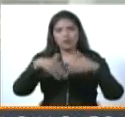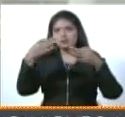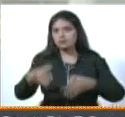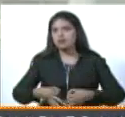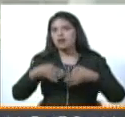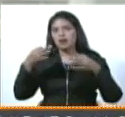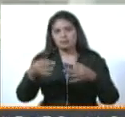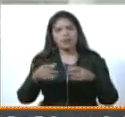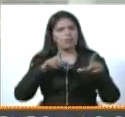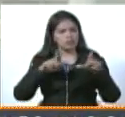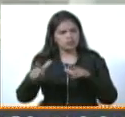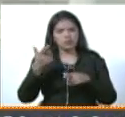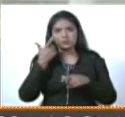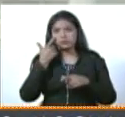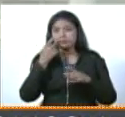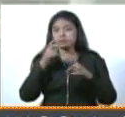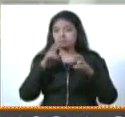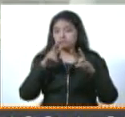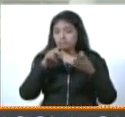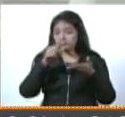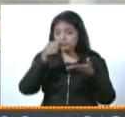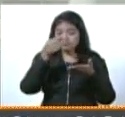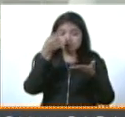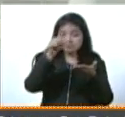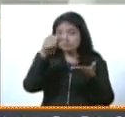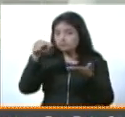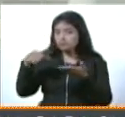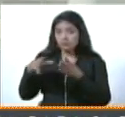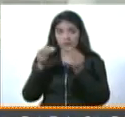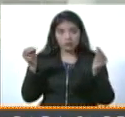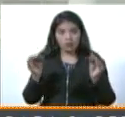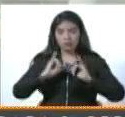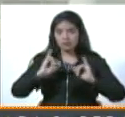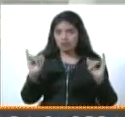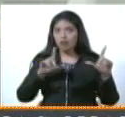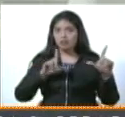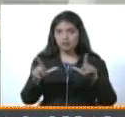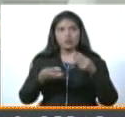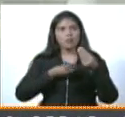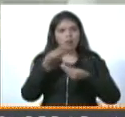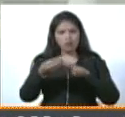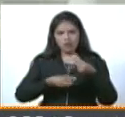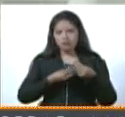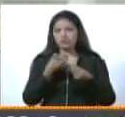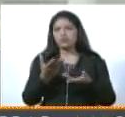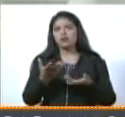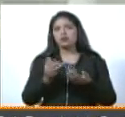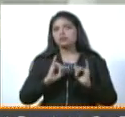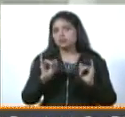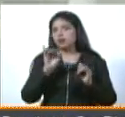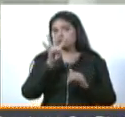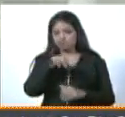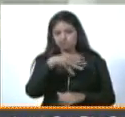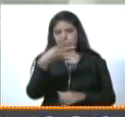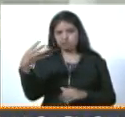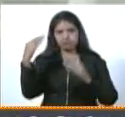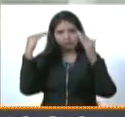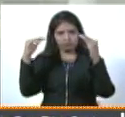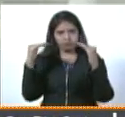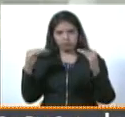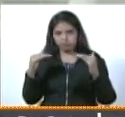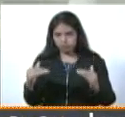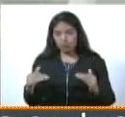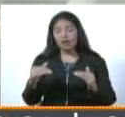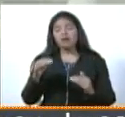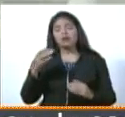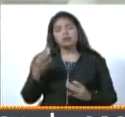en marcha. Las auditorías se están dando, las hemos estado haciendo como están programadas y estamos